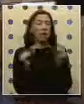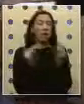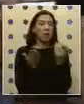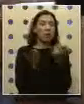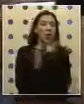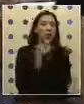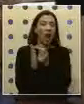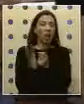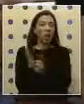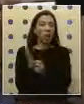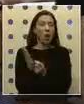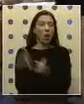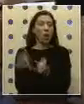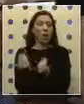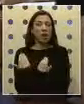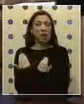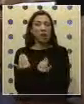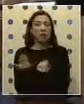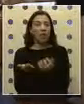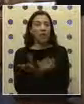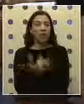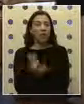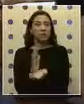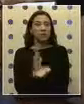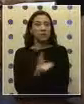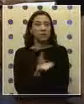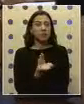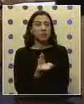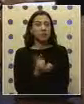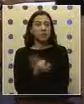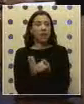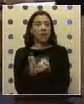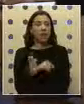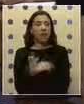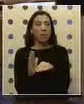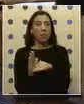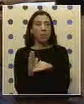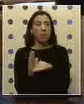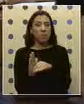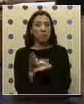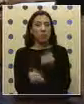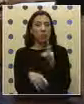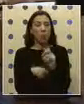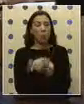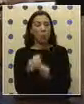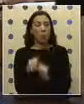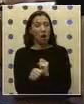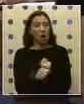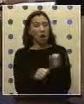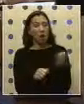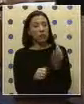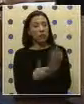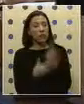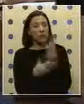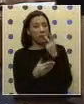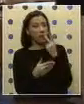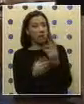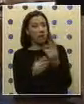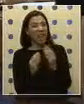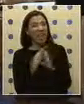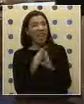calcula la necesidad de reajuste del salario mínimo. Un año nos dicen que hay que mirar la